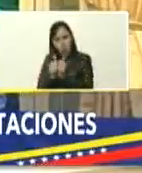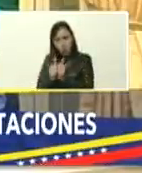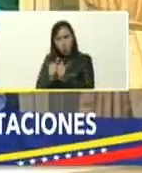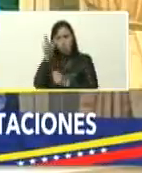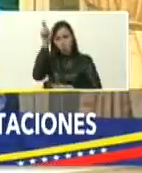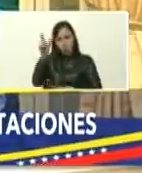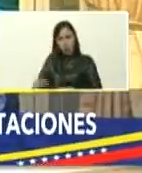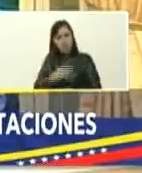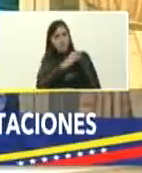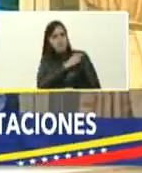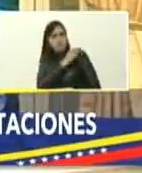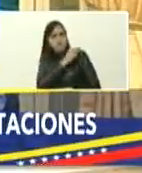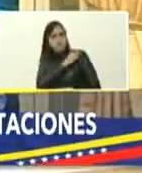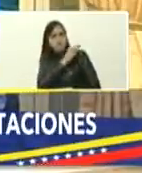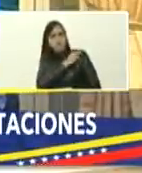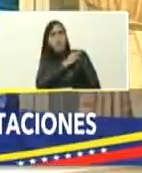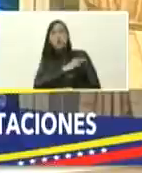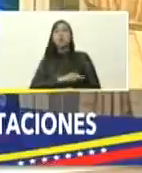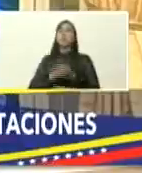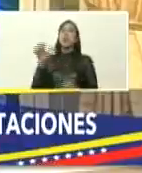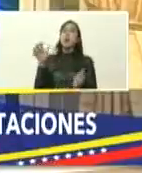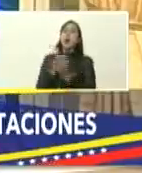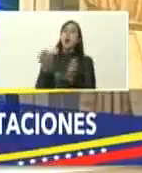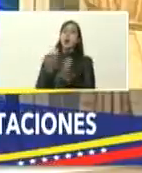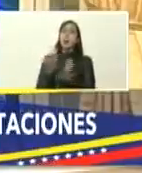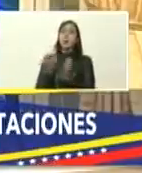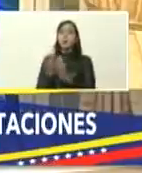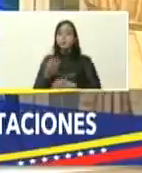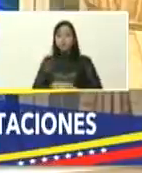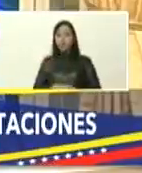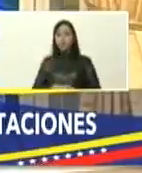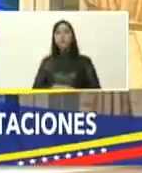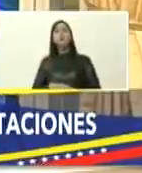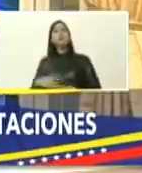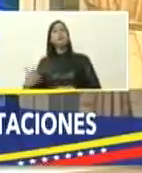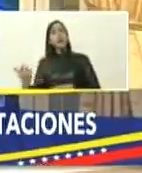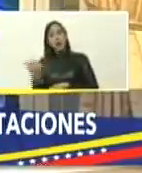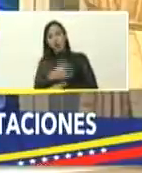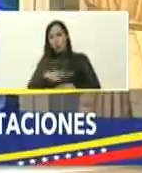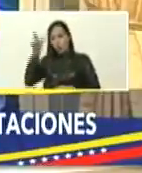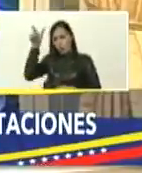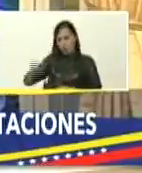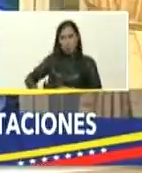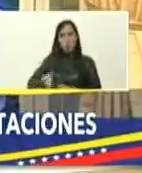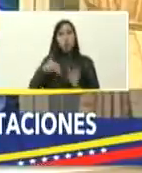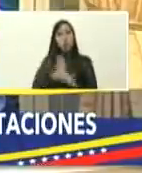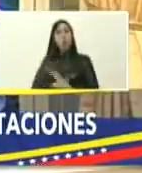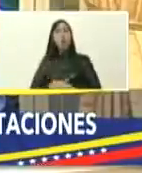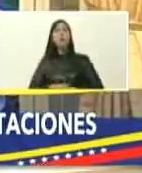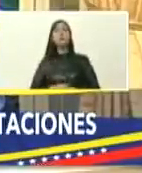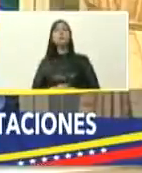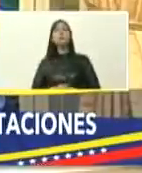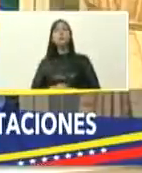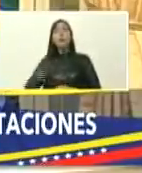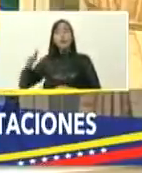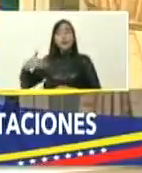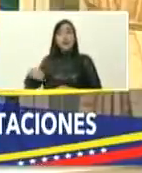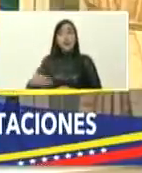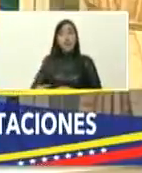gerente de la Perla del Sur, Dalis García, y el productor sardinero